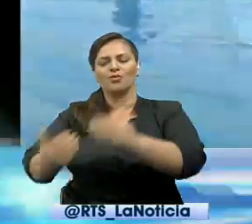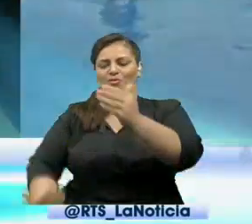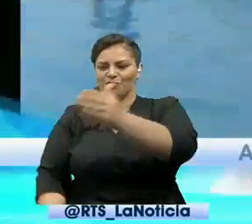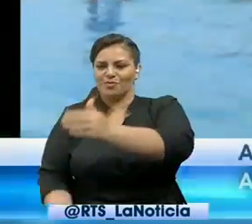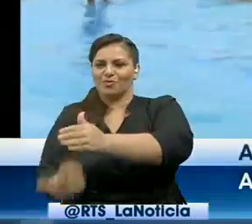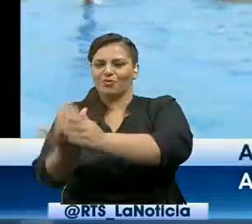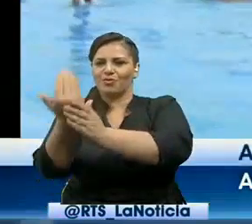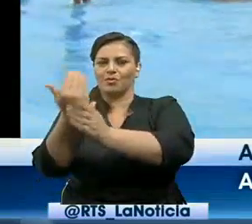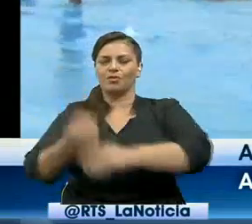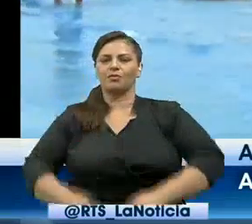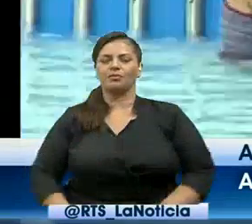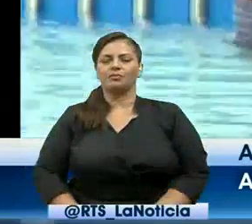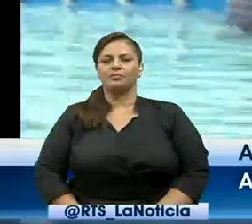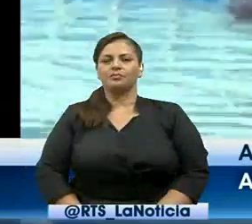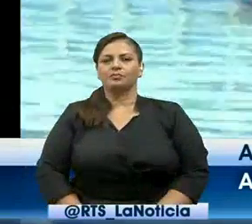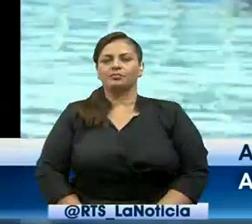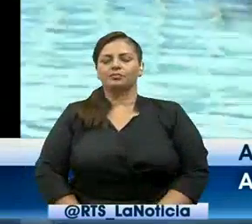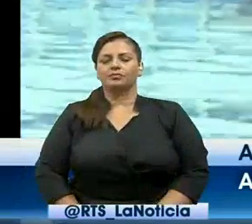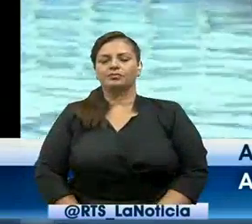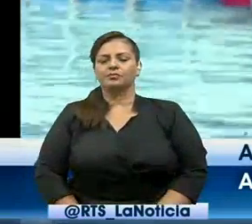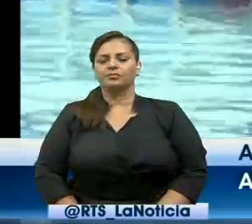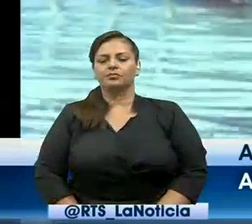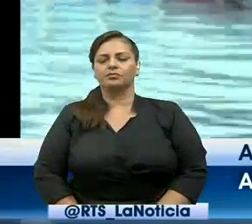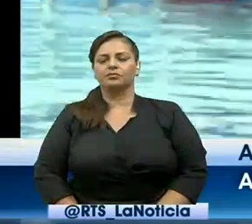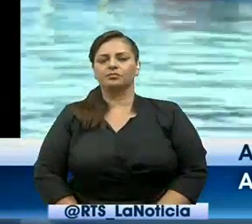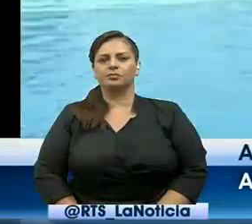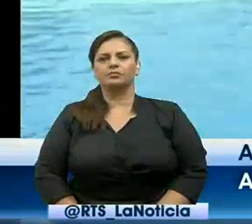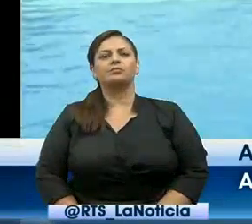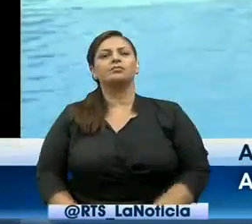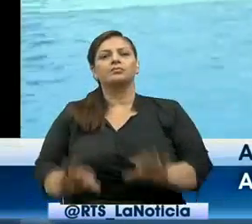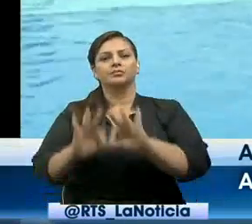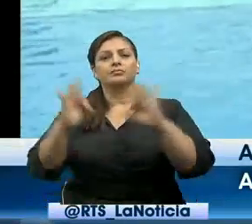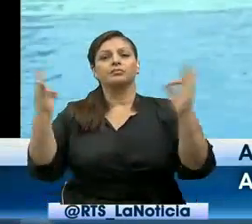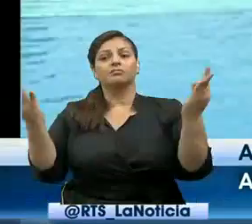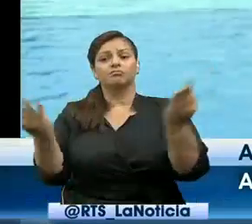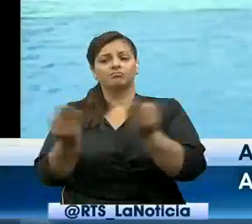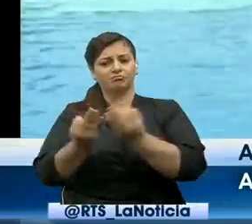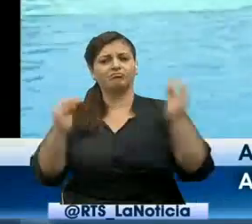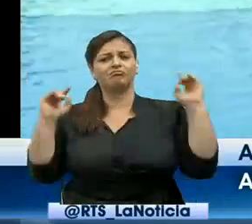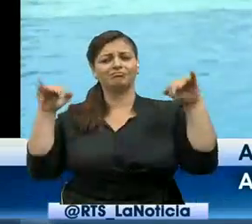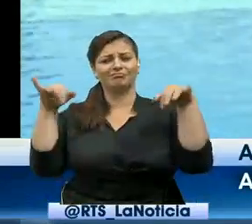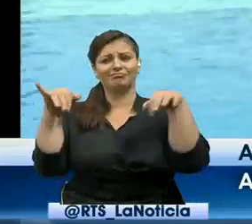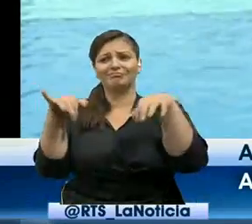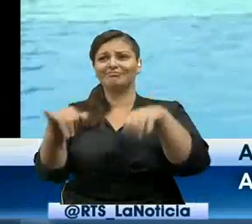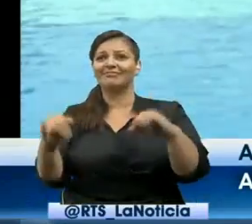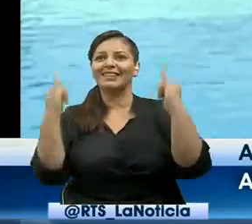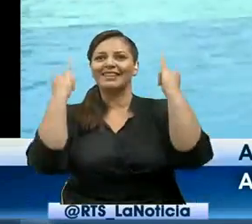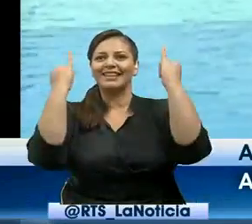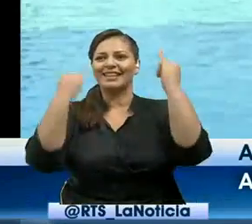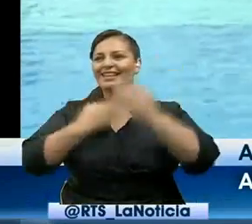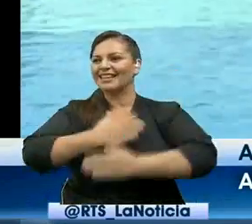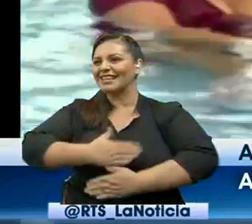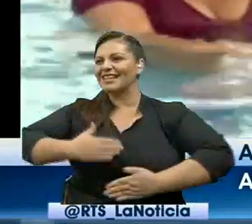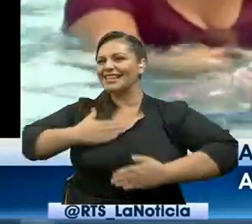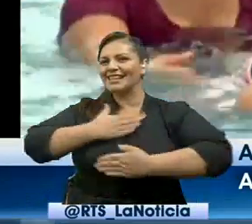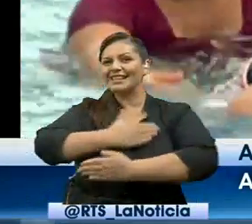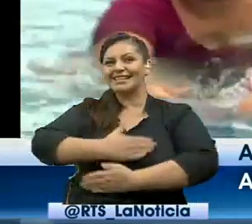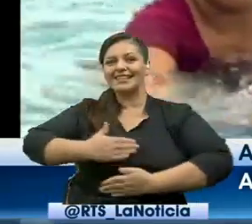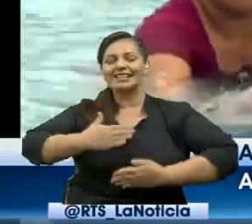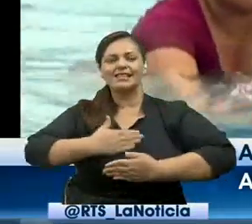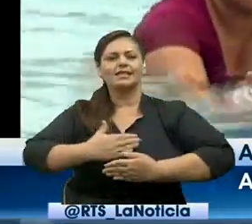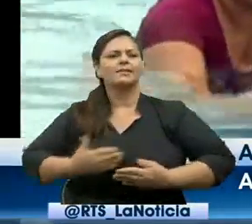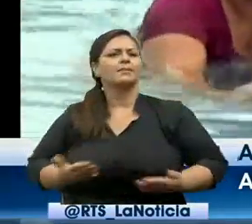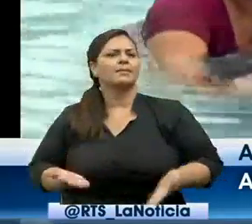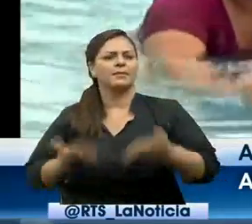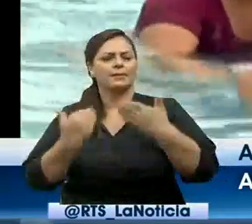Se trata de un nuevo centro de esparcimiento para la familia. La segunda laguna artificial de Guayaquil se inauguró en el sector de Sauce 6 al